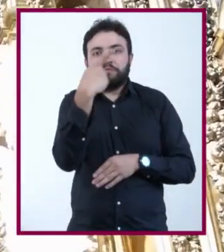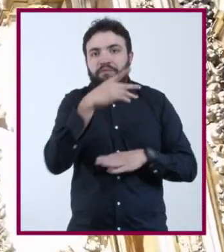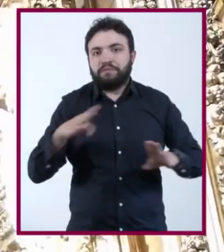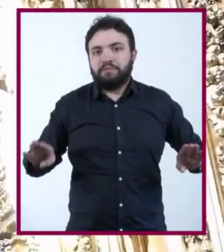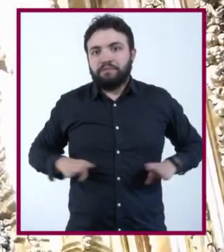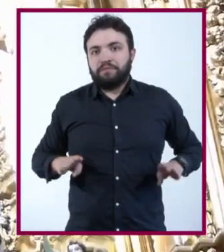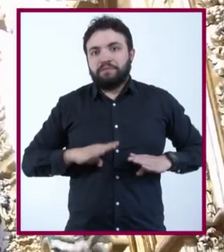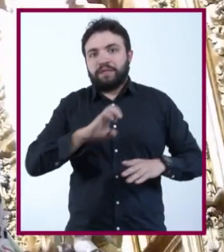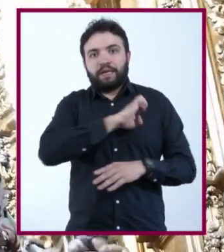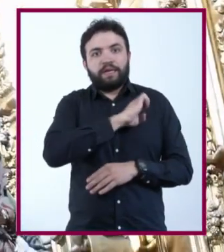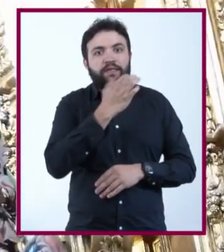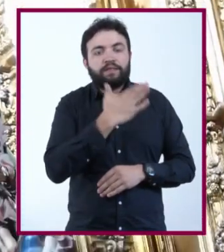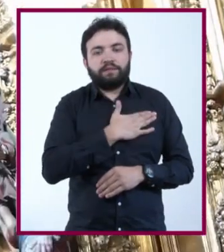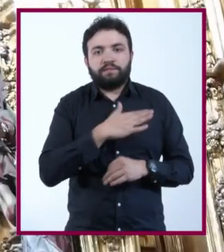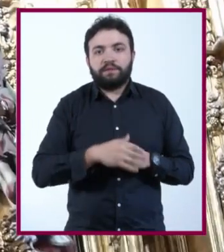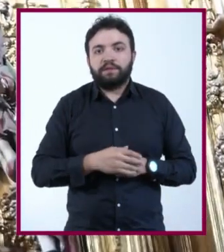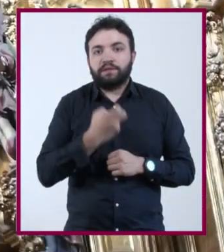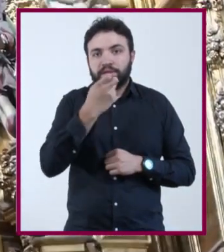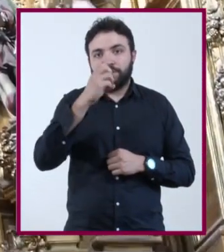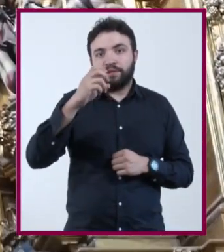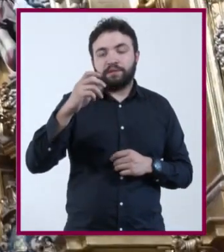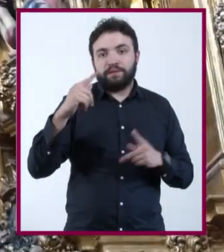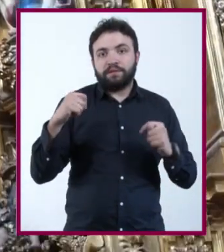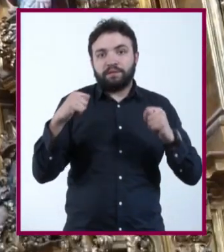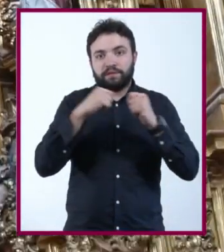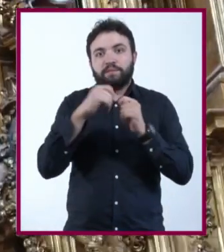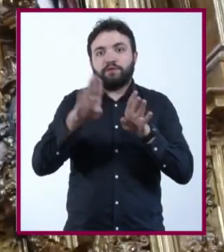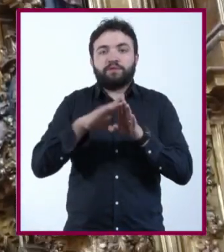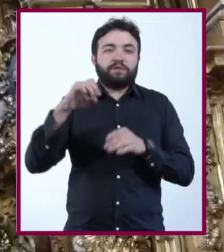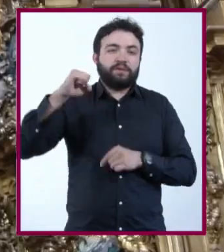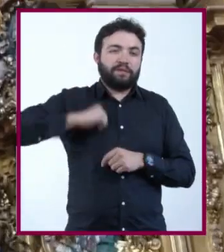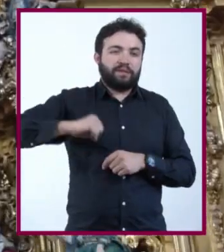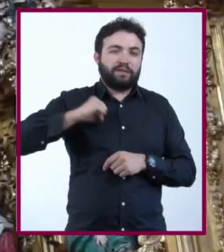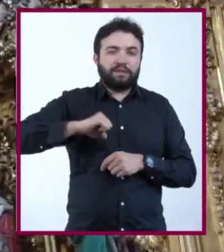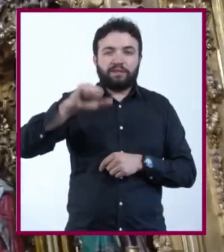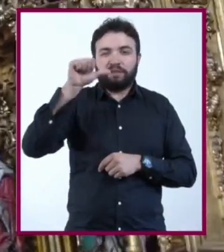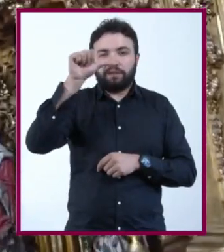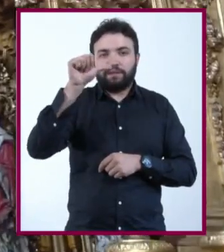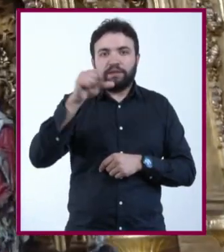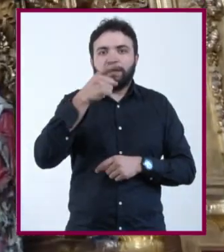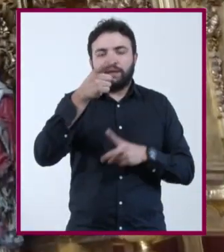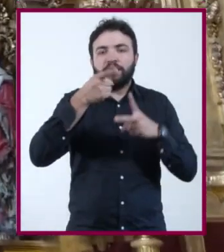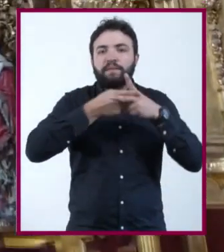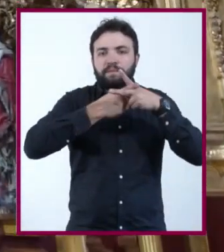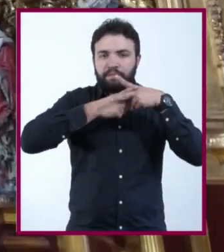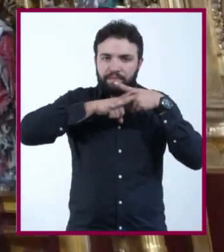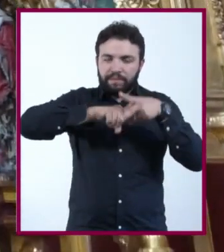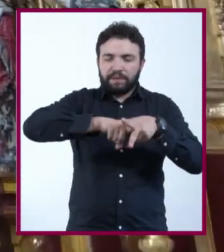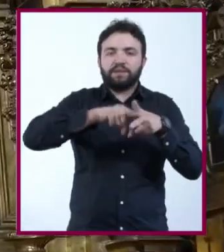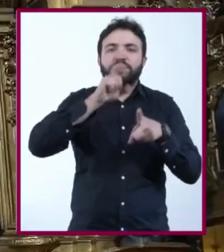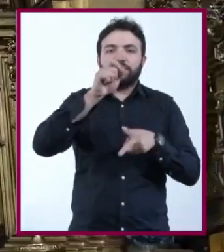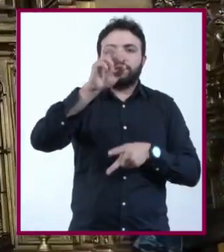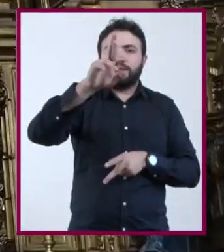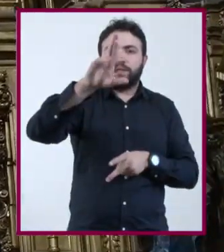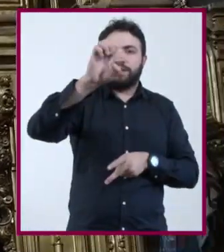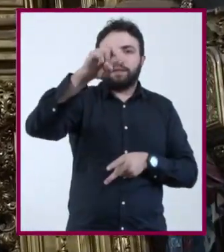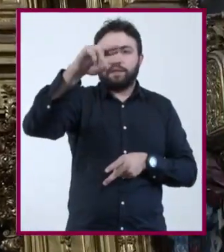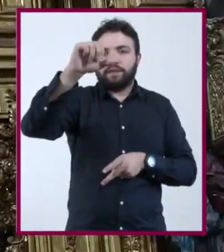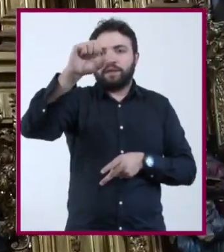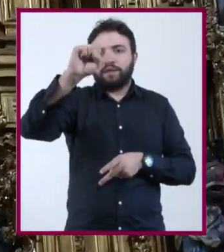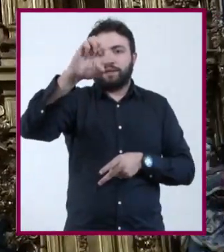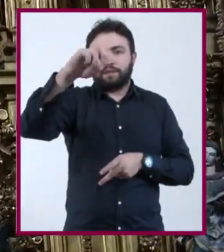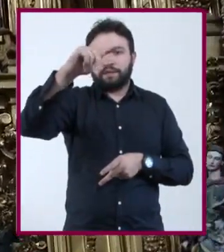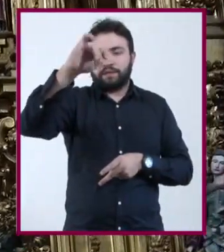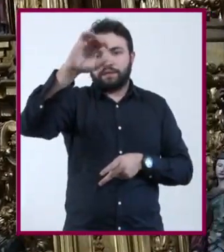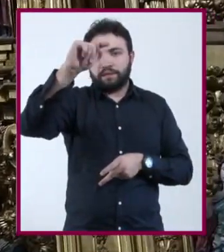elementos típicos de las catedrales renacentistas españolas. Es una catedral que tiene su origen en el siglo XVI, empezó